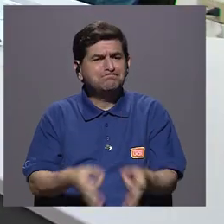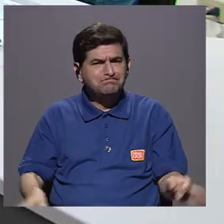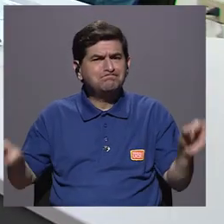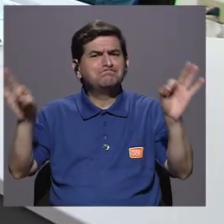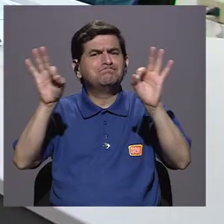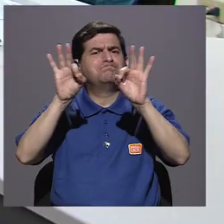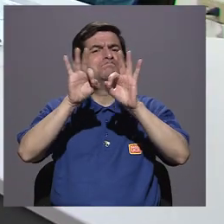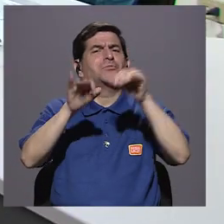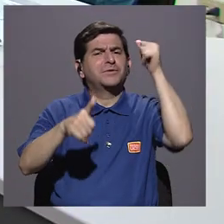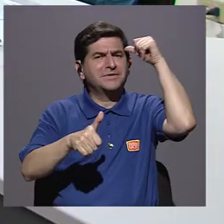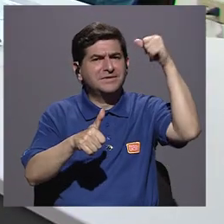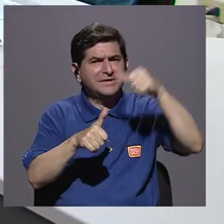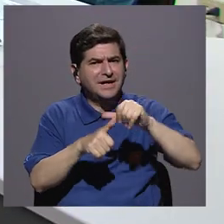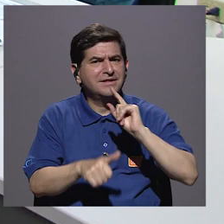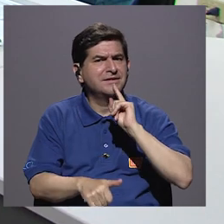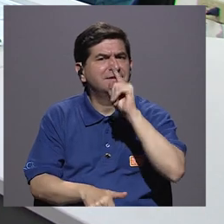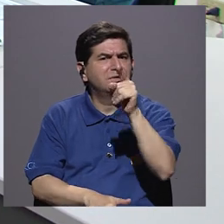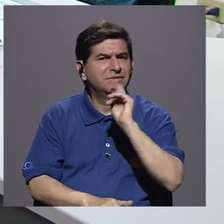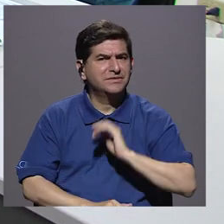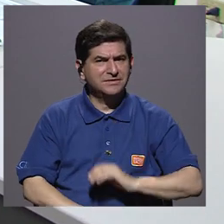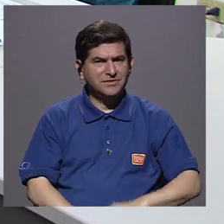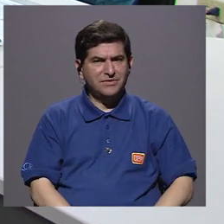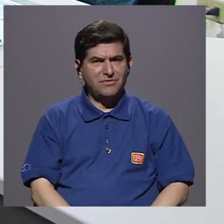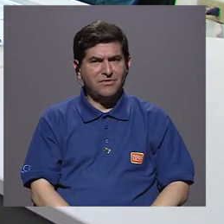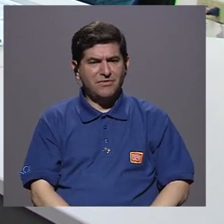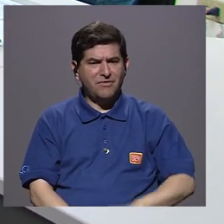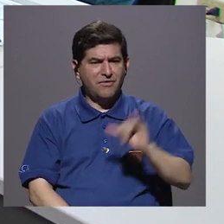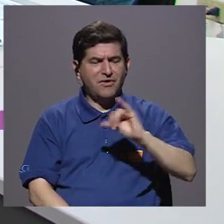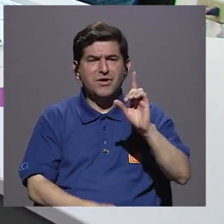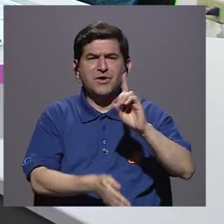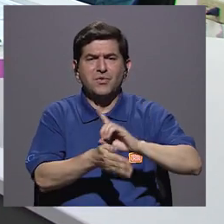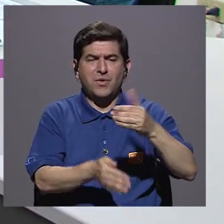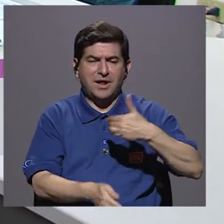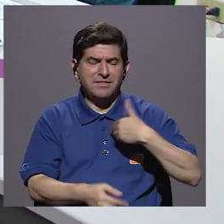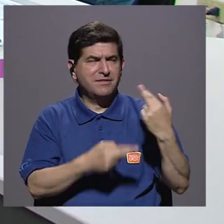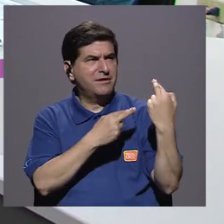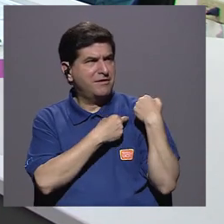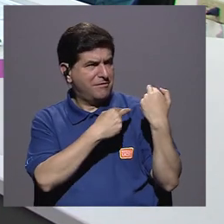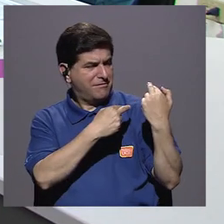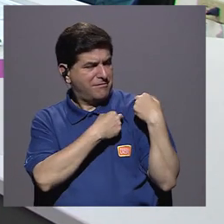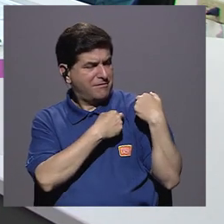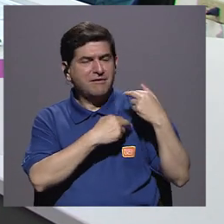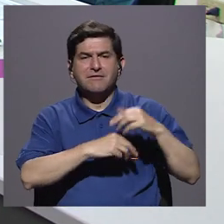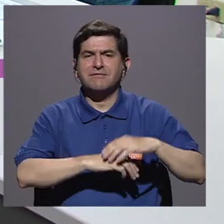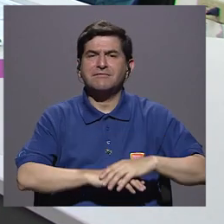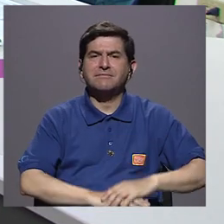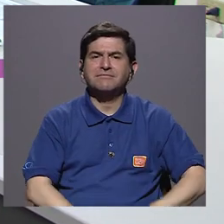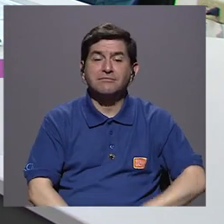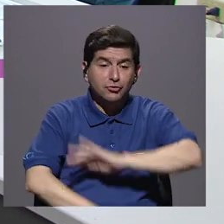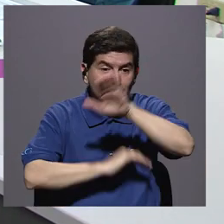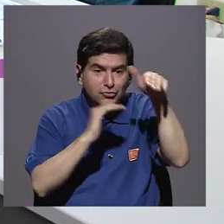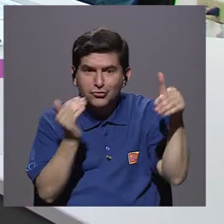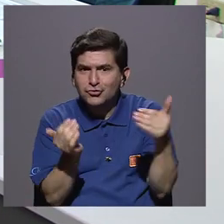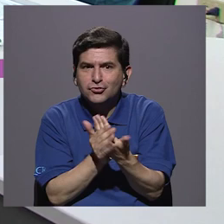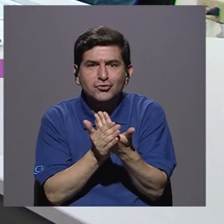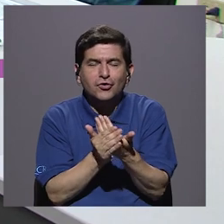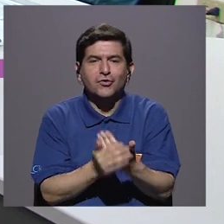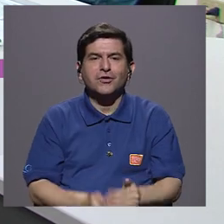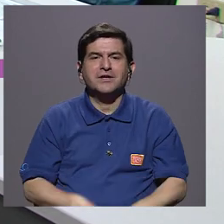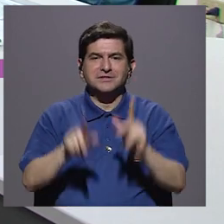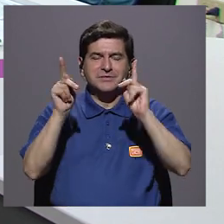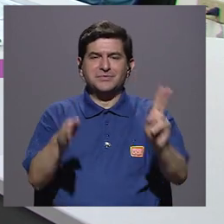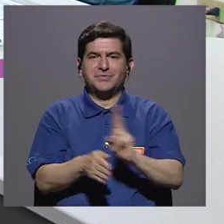pienso, retomar también lo que acaba de decir usted, que también los médicos tienen deberes. O sea, todos los